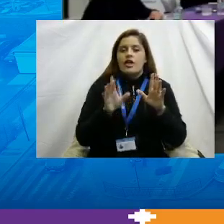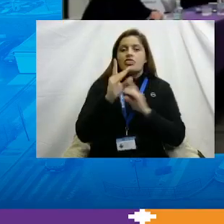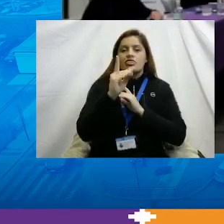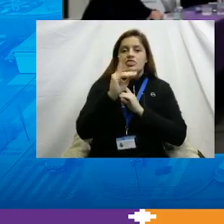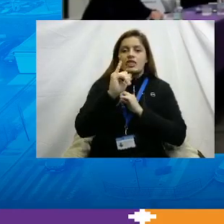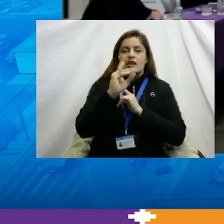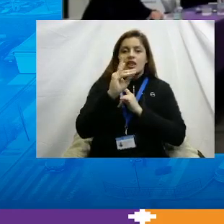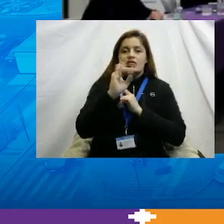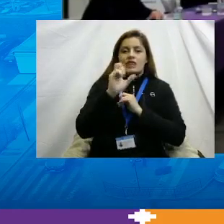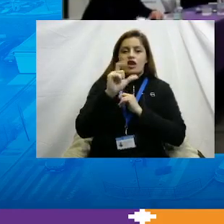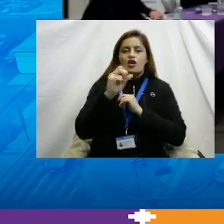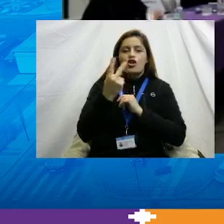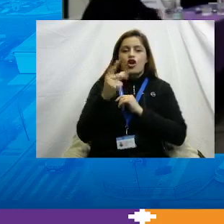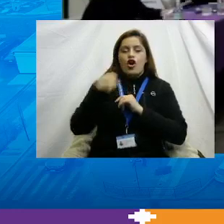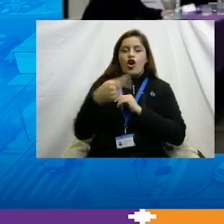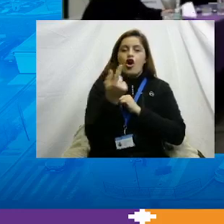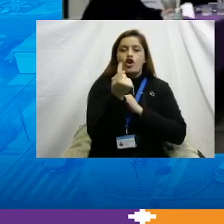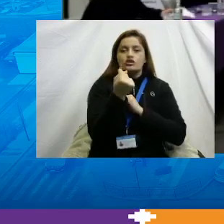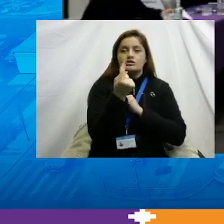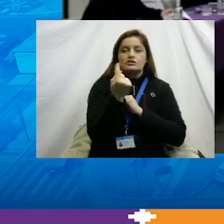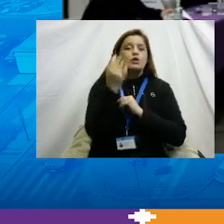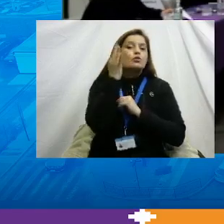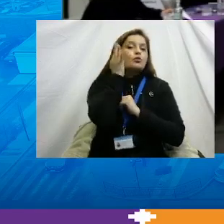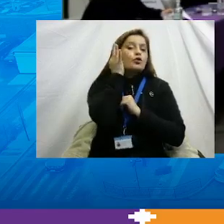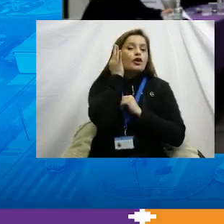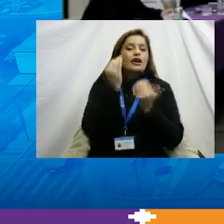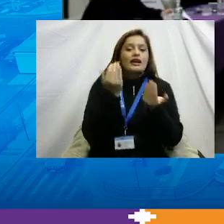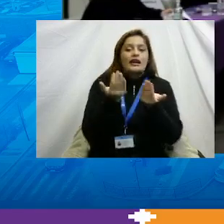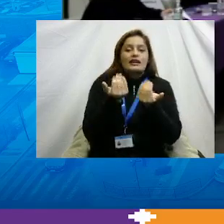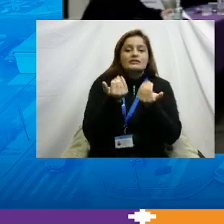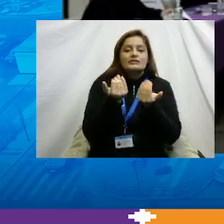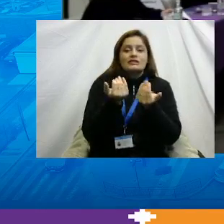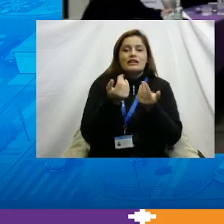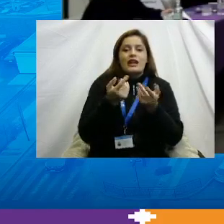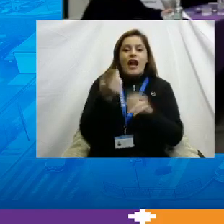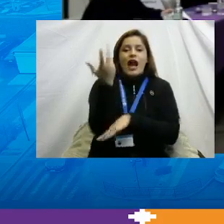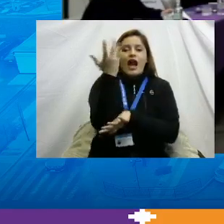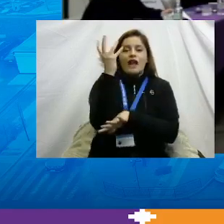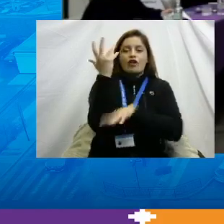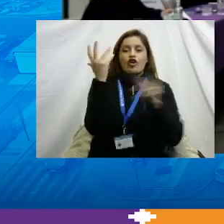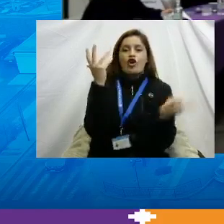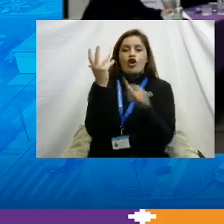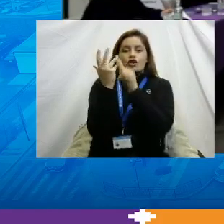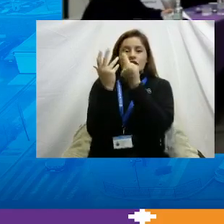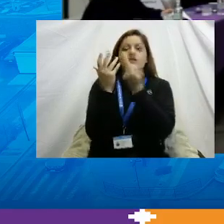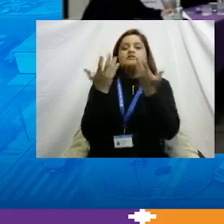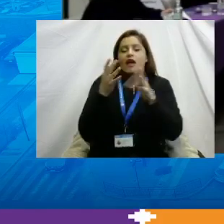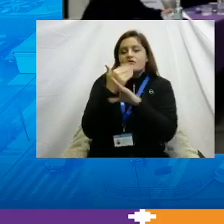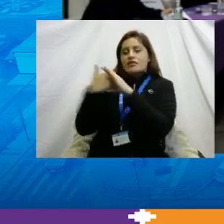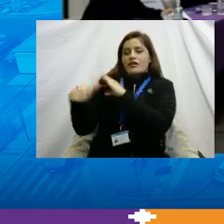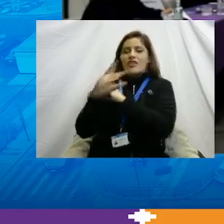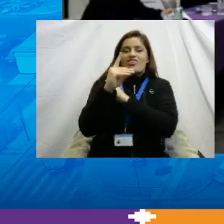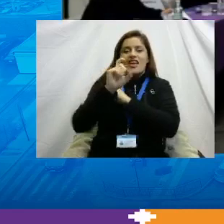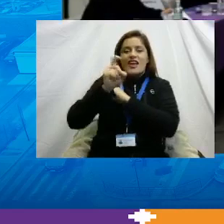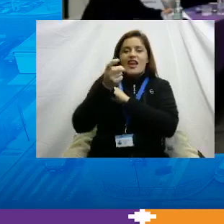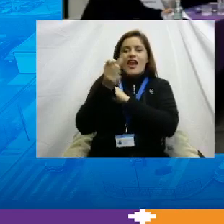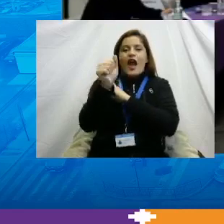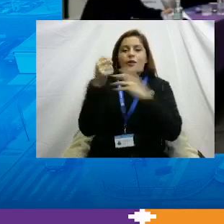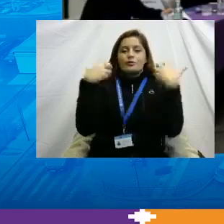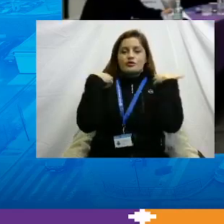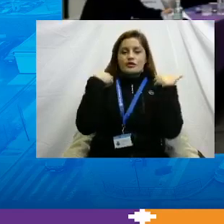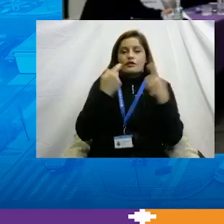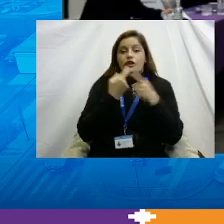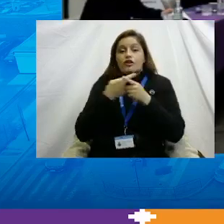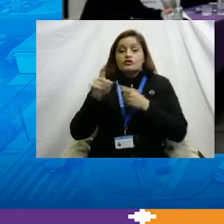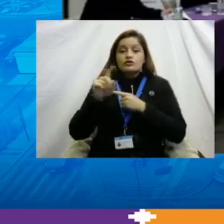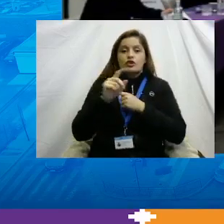Dideco. 2.11, carta de la vecina María Regina Ramos, solicita corte de algo, derivado a la DGA. Carta del vecino